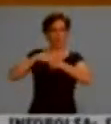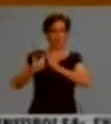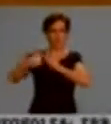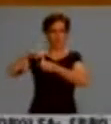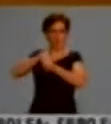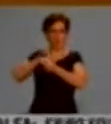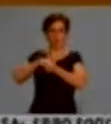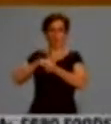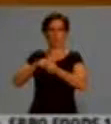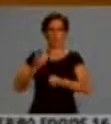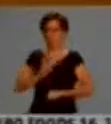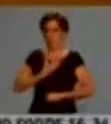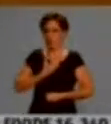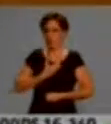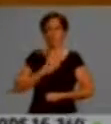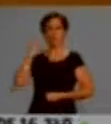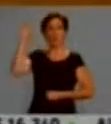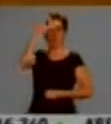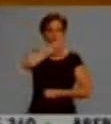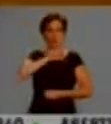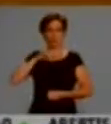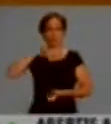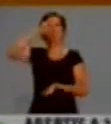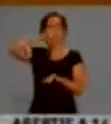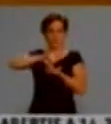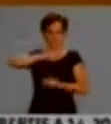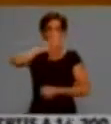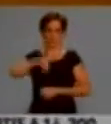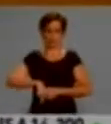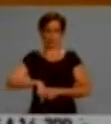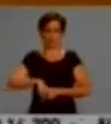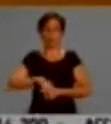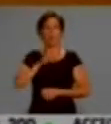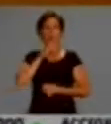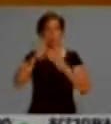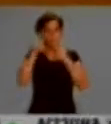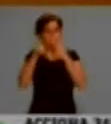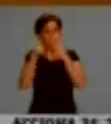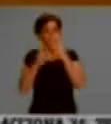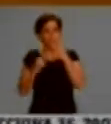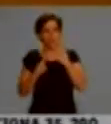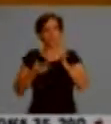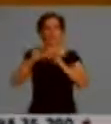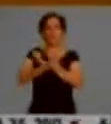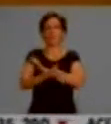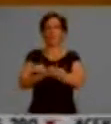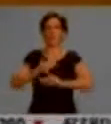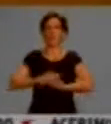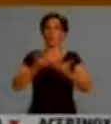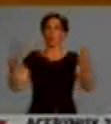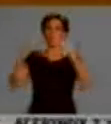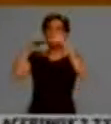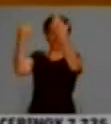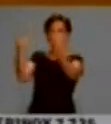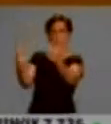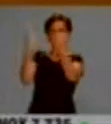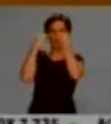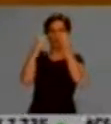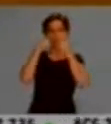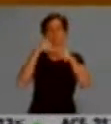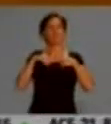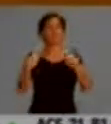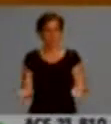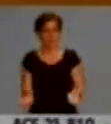local, autonómica y central. Todo esto ha permitido que crezca la confianza del exterior en nuestra